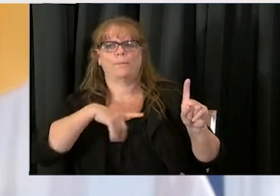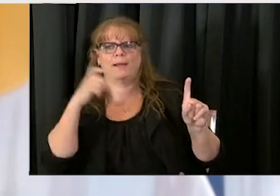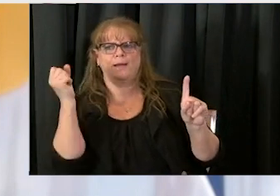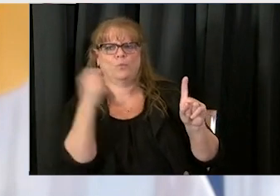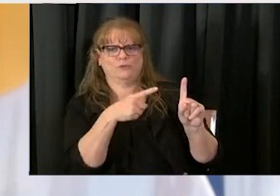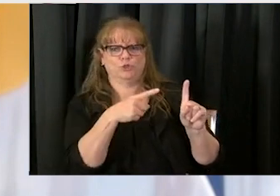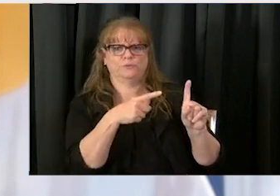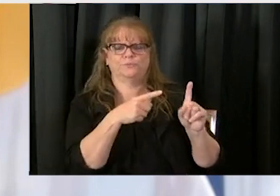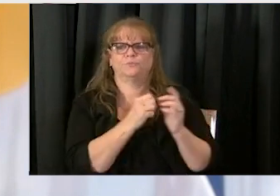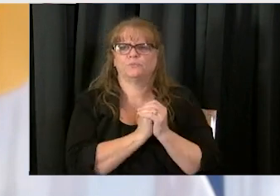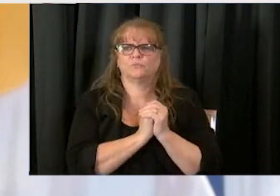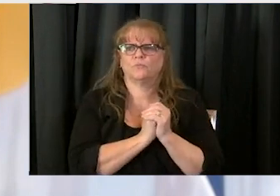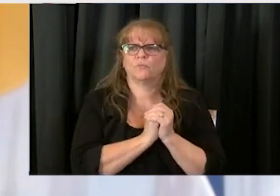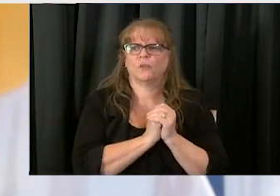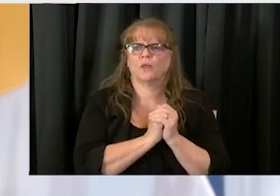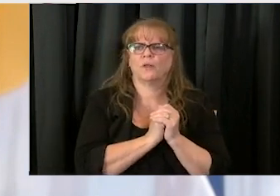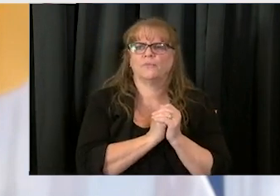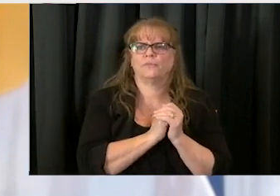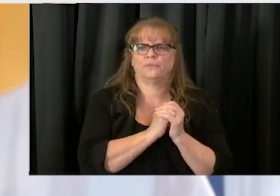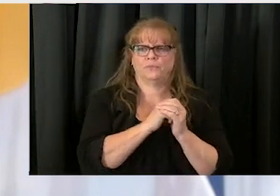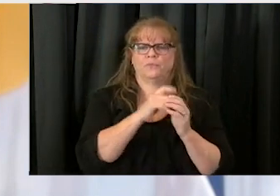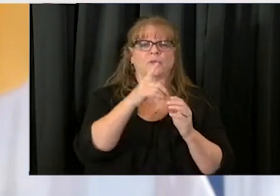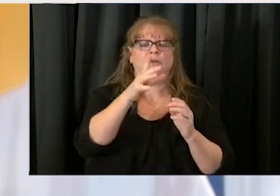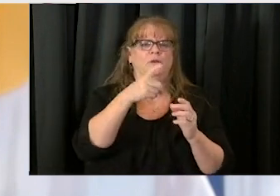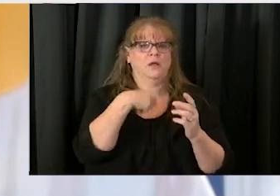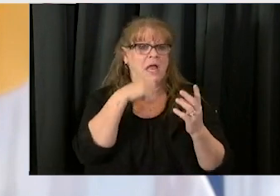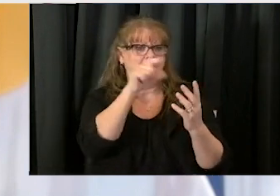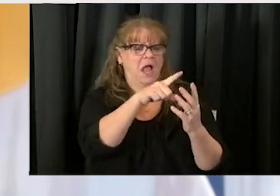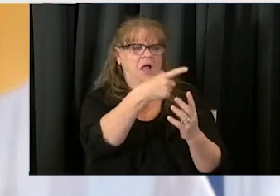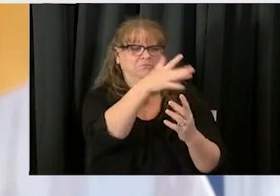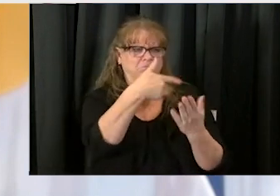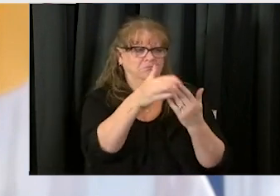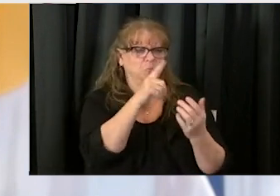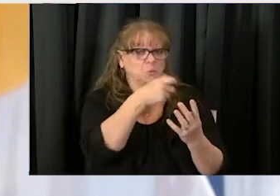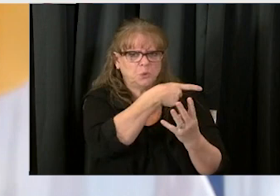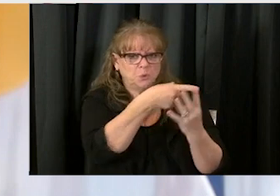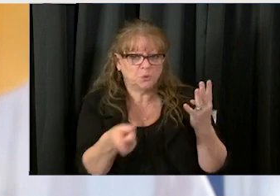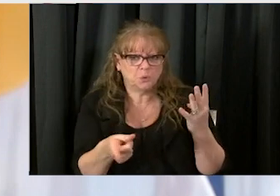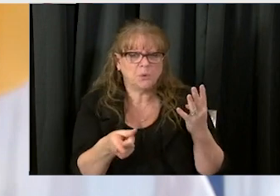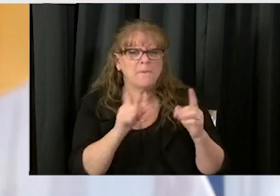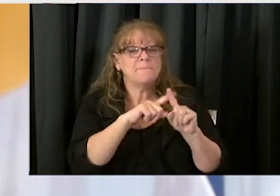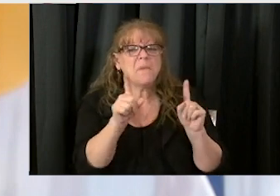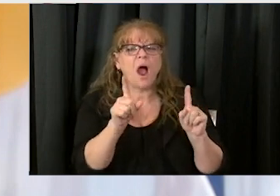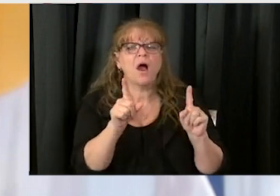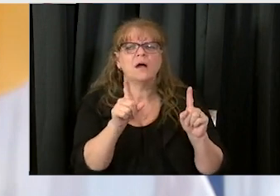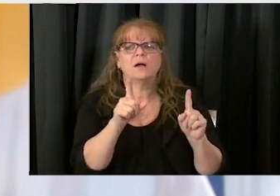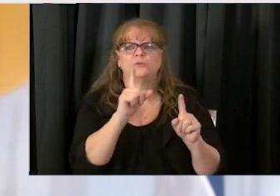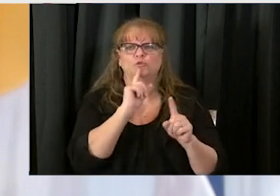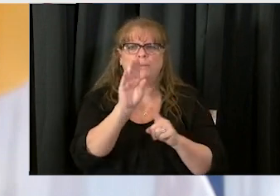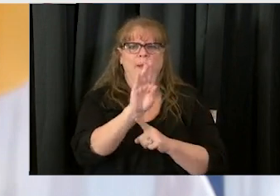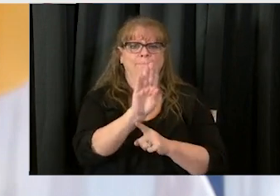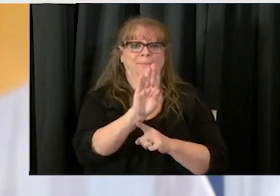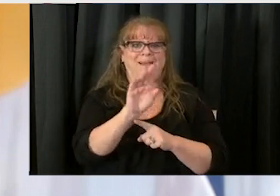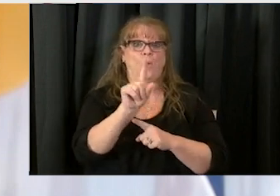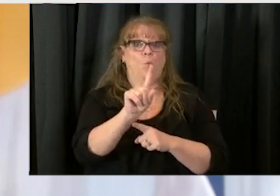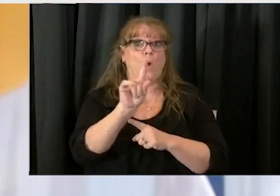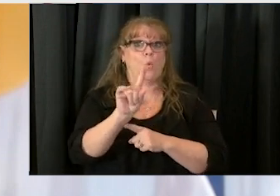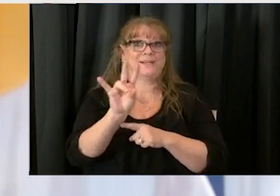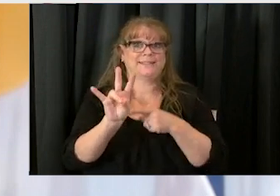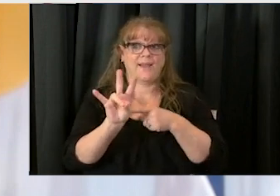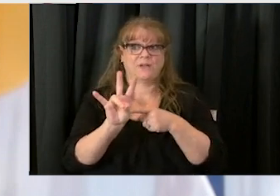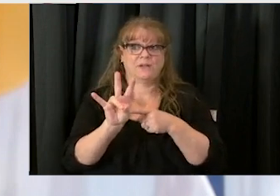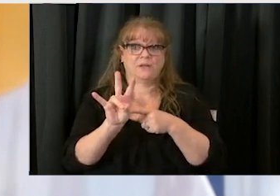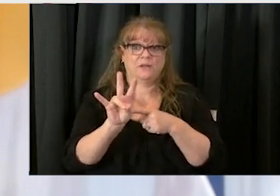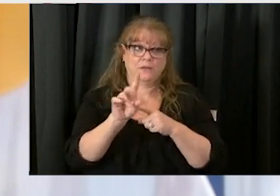the mutation, have there been any additional cases identified? And how many potential cases currently have been identified as